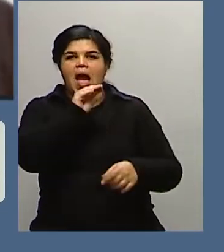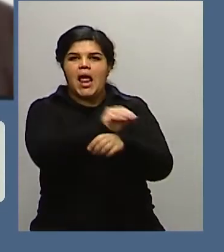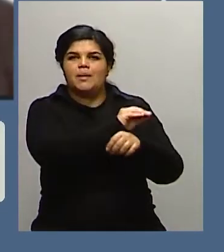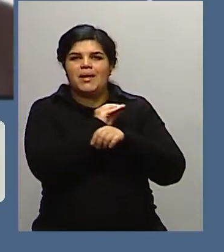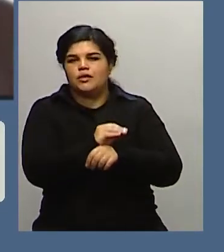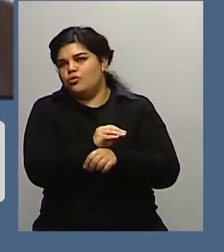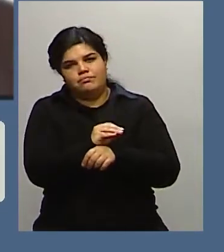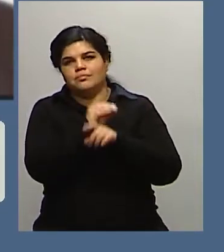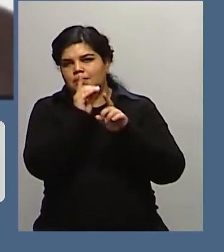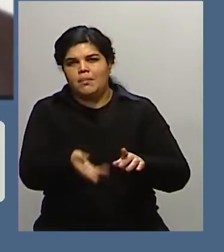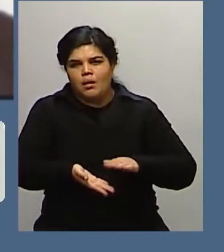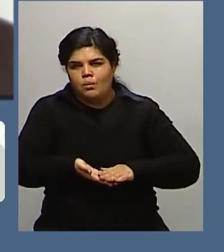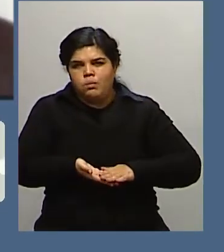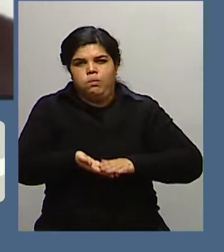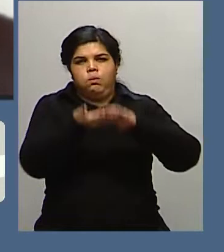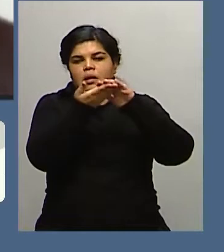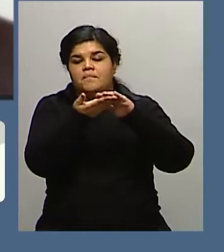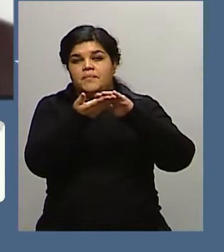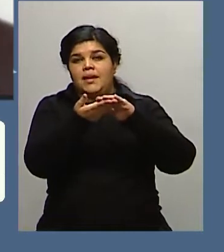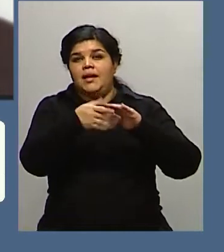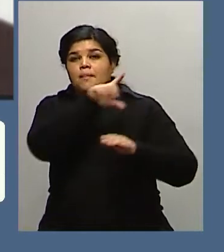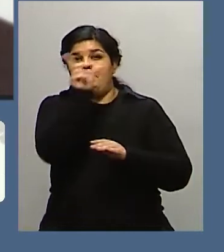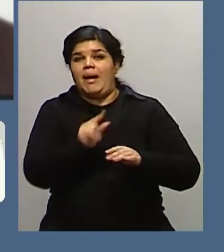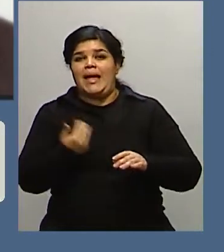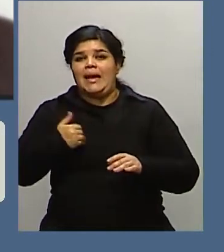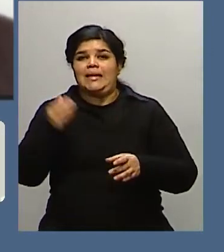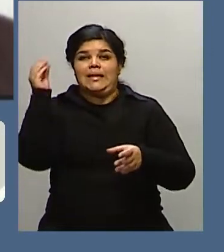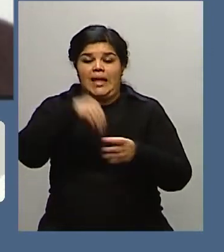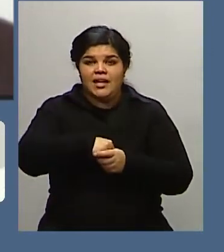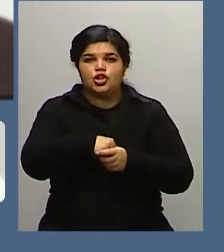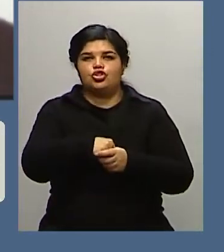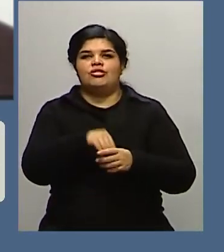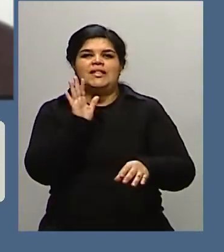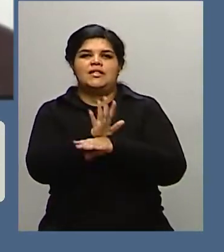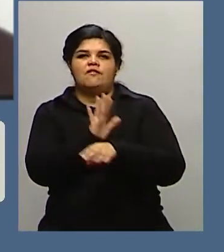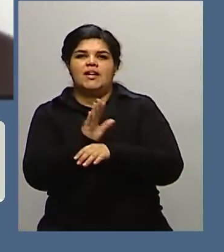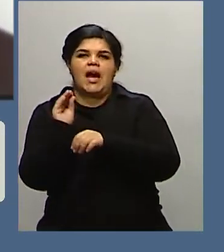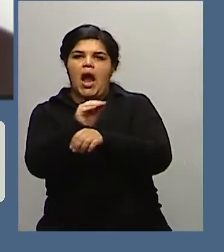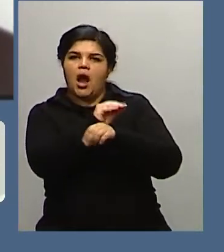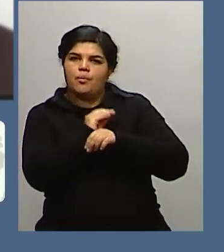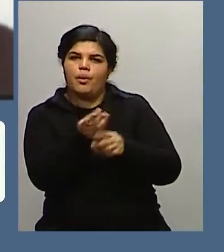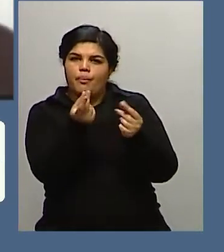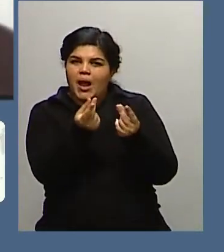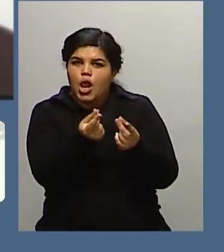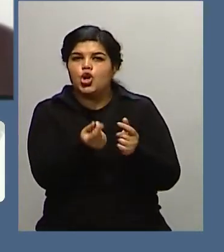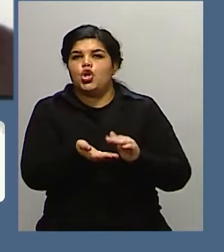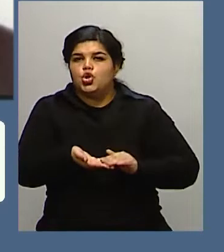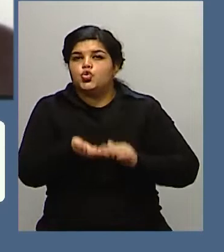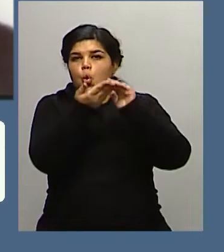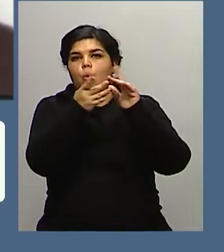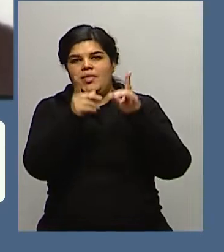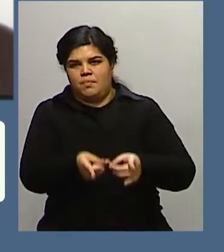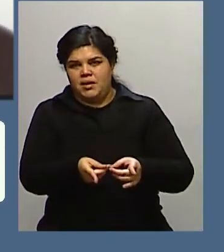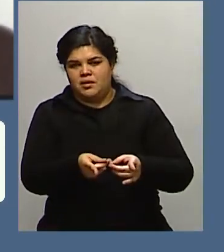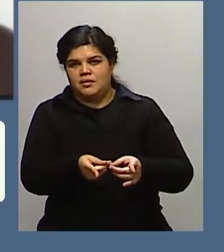en los precios internos. De hecho, el gobierno habla de un desacople de precios y los mecanismos para desacoplar